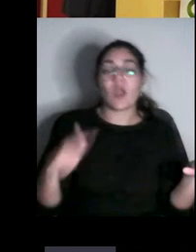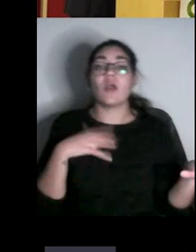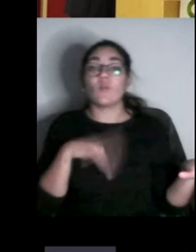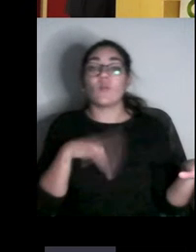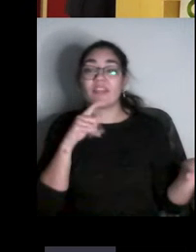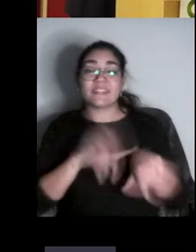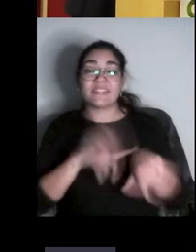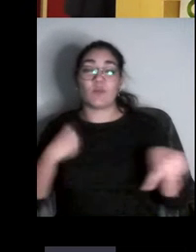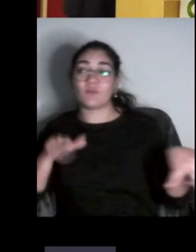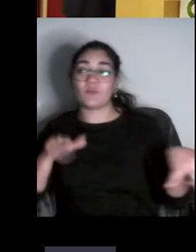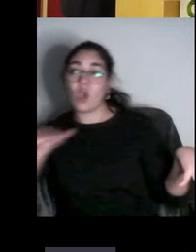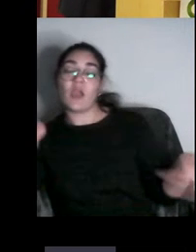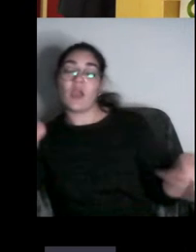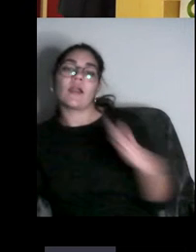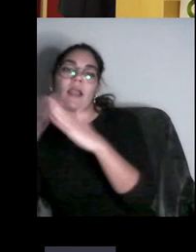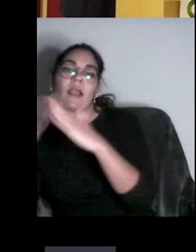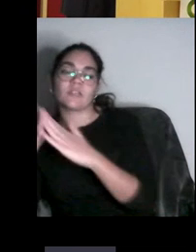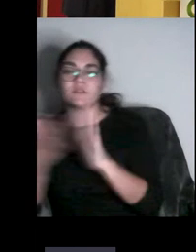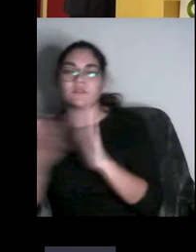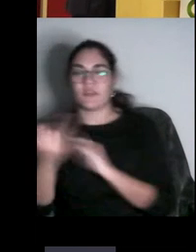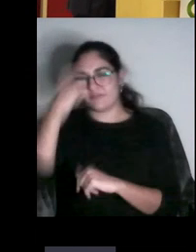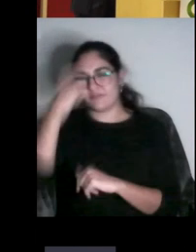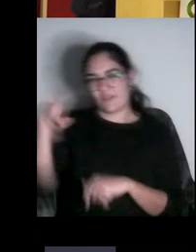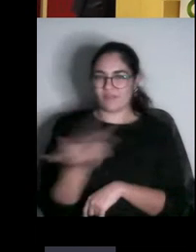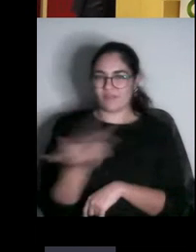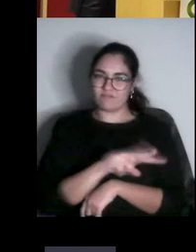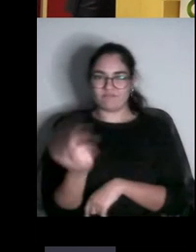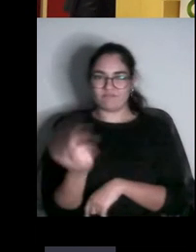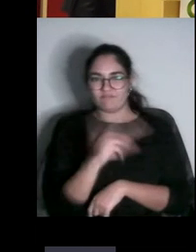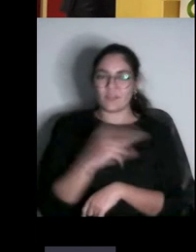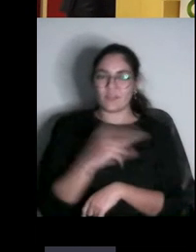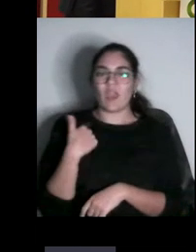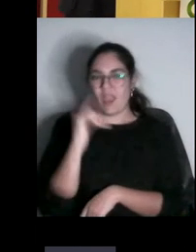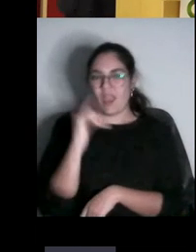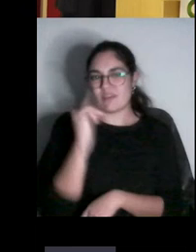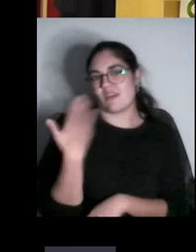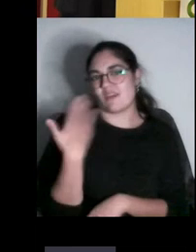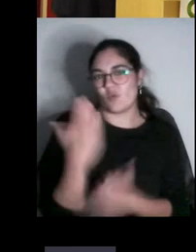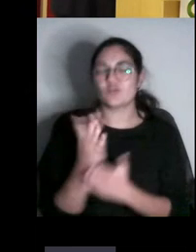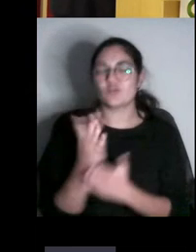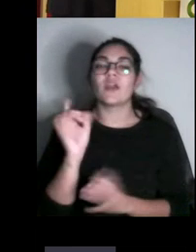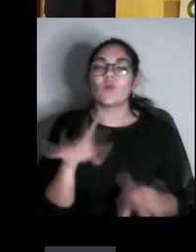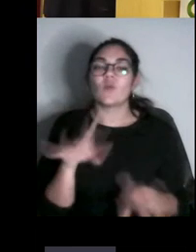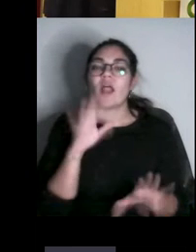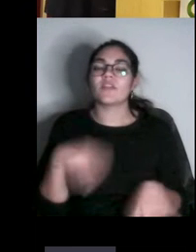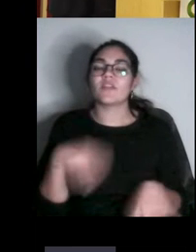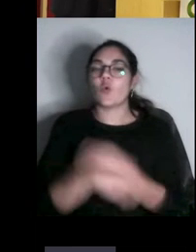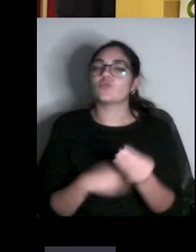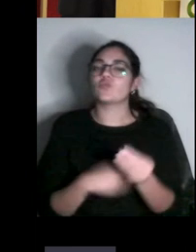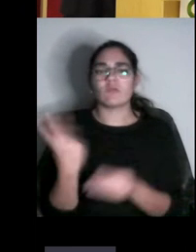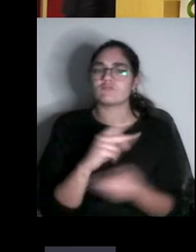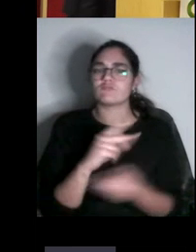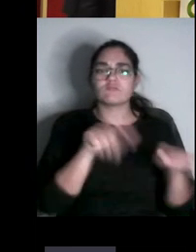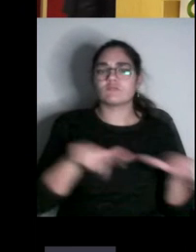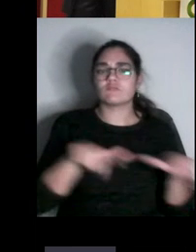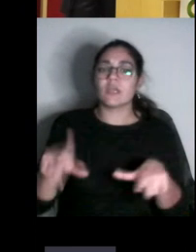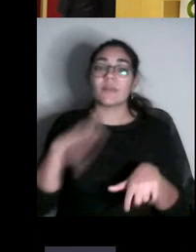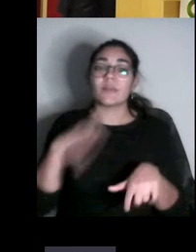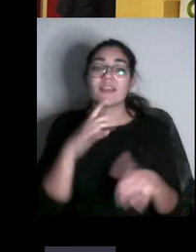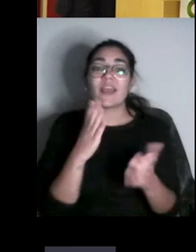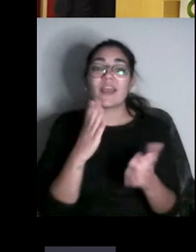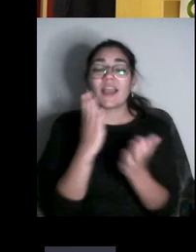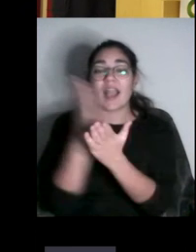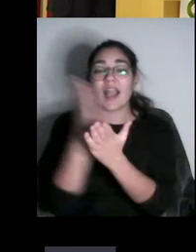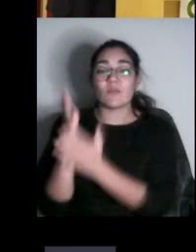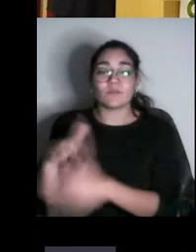ponernos en la plataforma de microsoft y nos para unir las dos facetas lo hicimos en distintos campus el con un total de unos